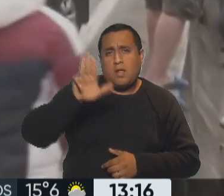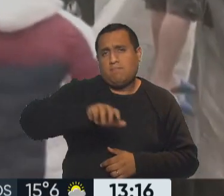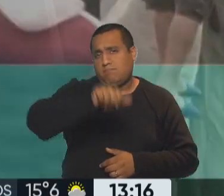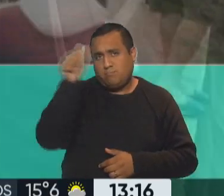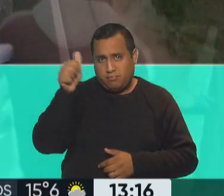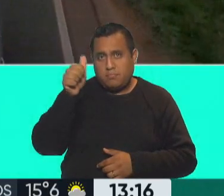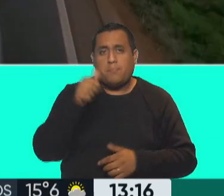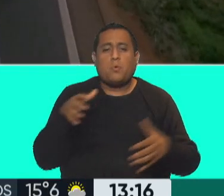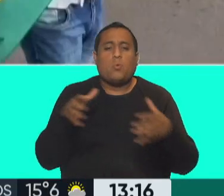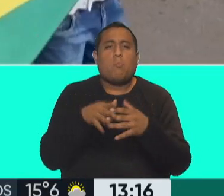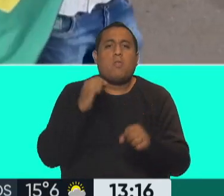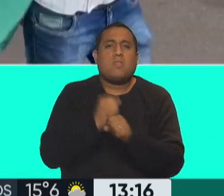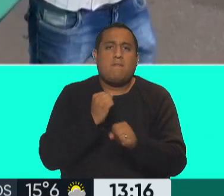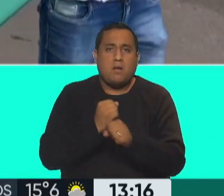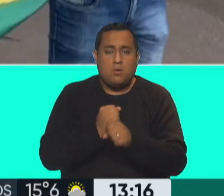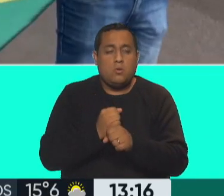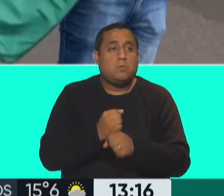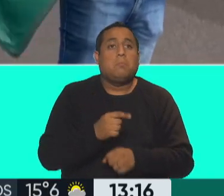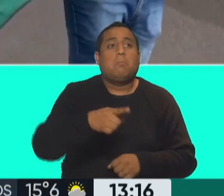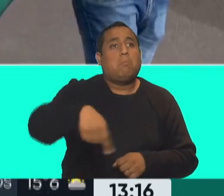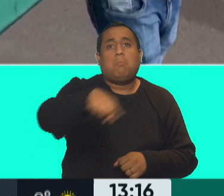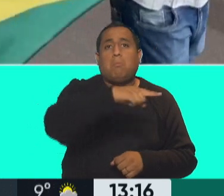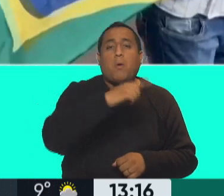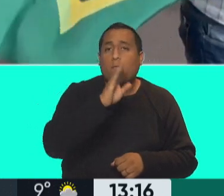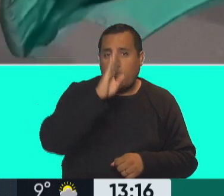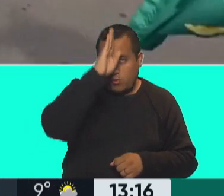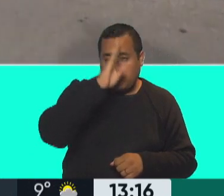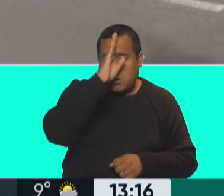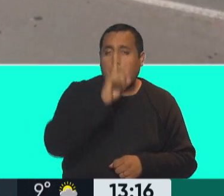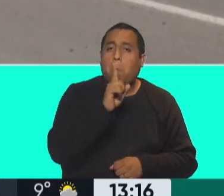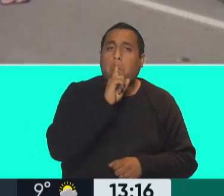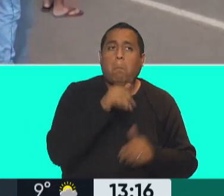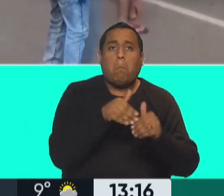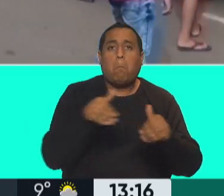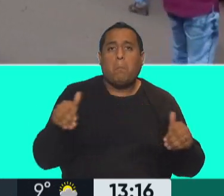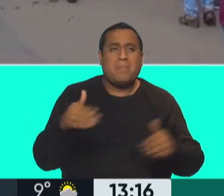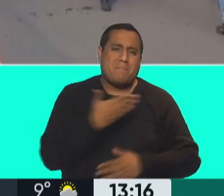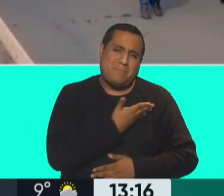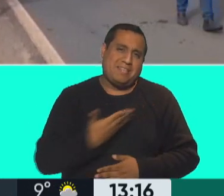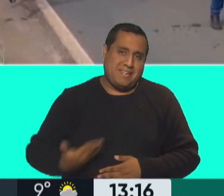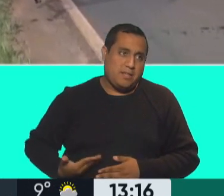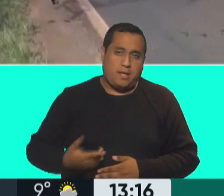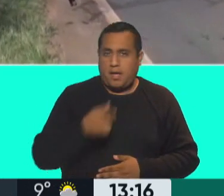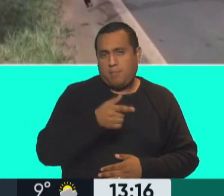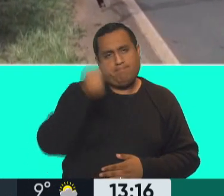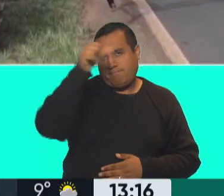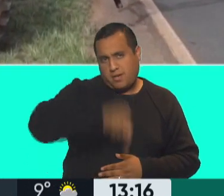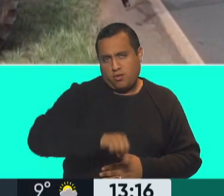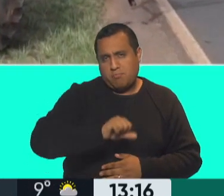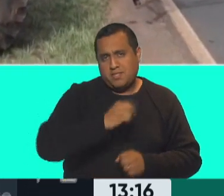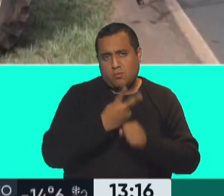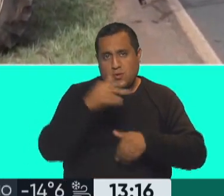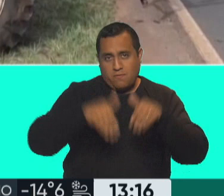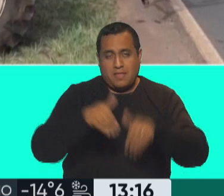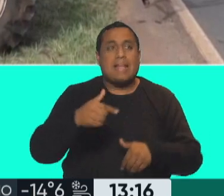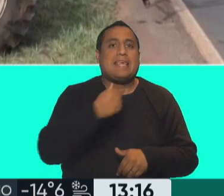del Partido de los Trabajadores y el silencio que mantiene Bolsonaro, el presidente que perdió la segunda vuelta, iba por